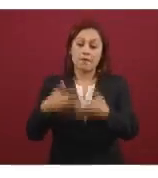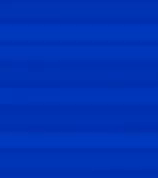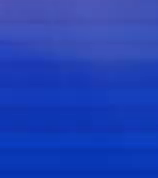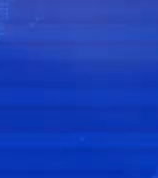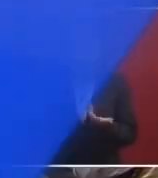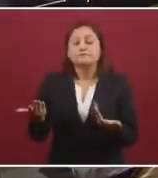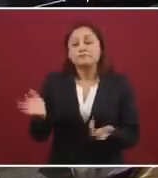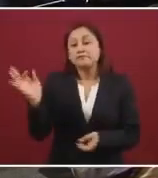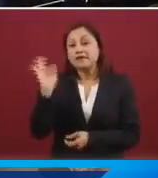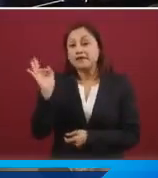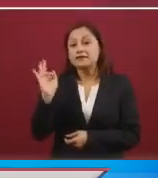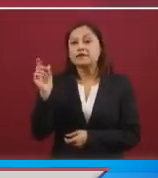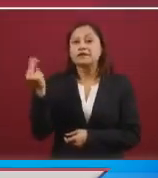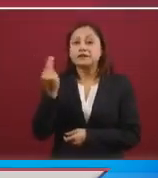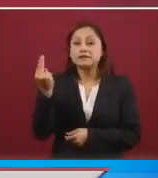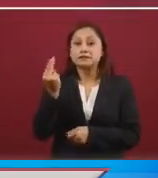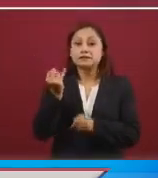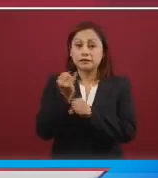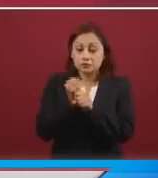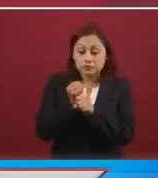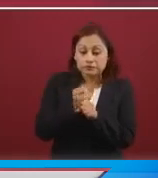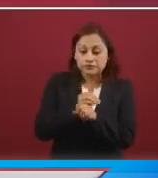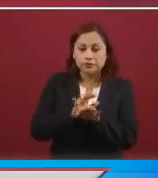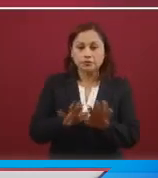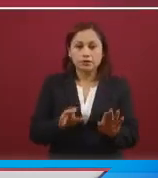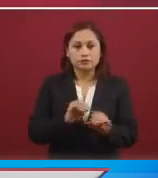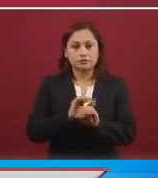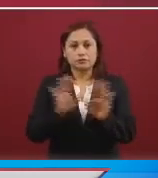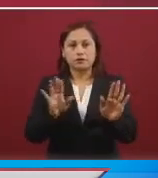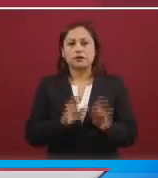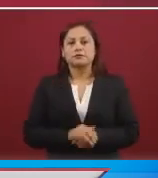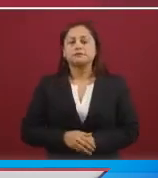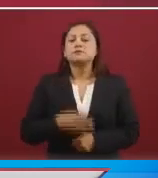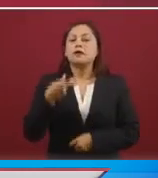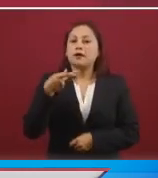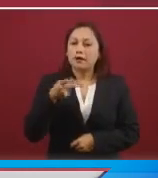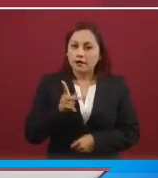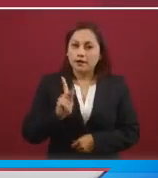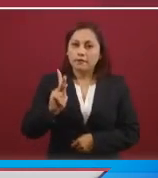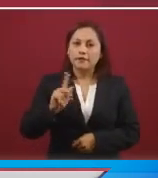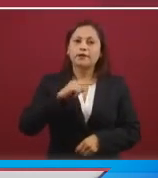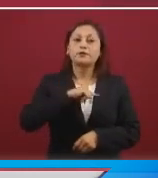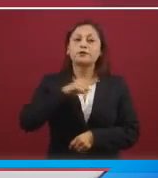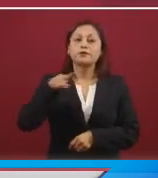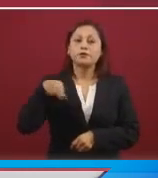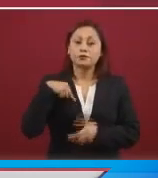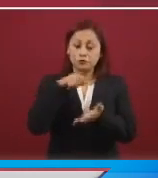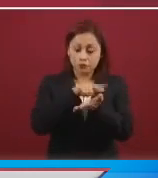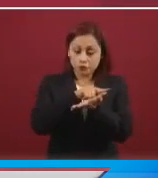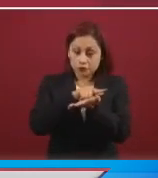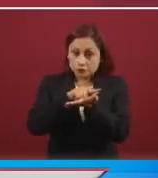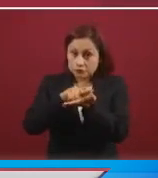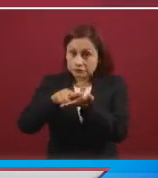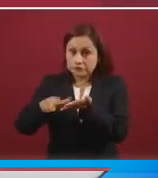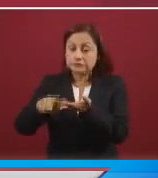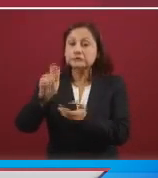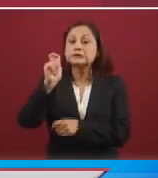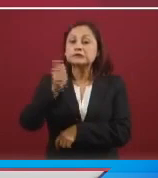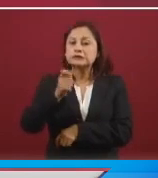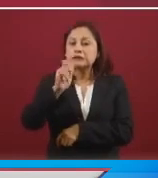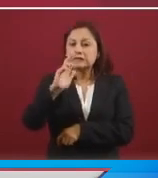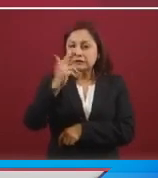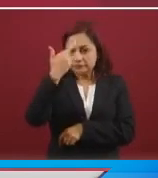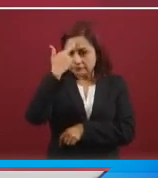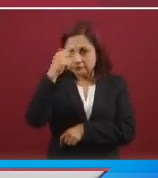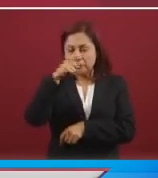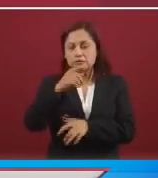servicio. Estímulo a la vivienda. Se realiza una depuración y verificación de los estímulos que se entregaban a los constructores de vivienda,